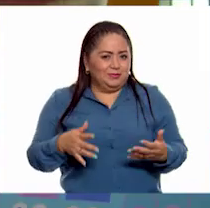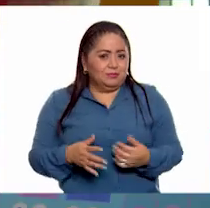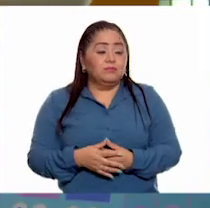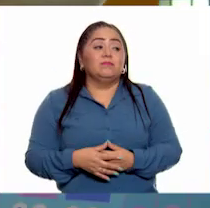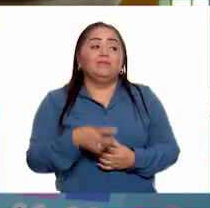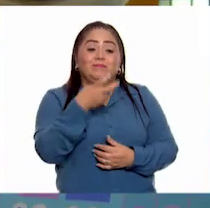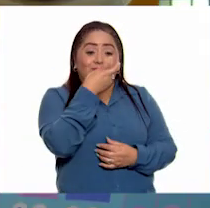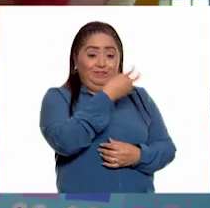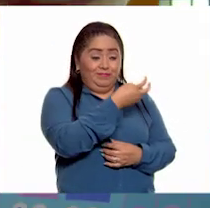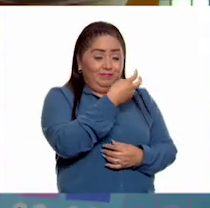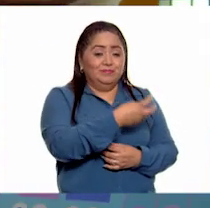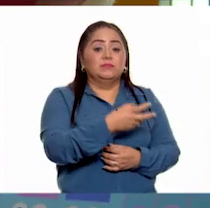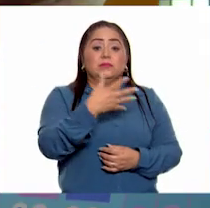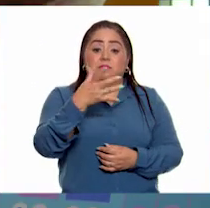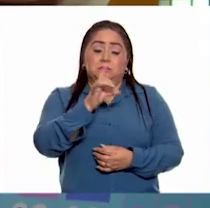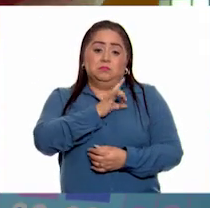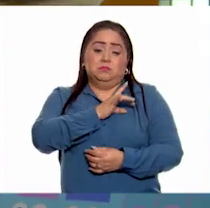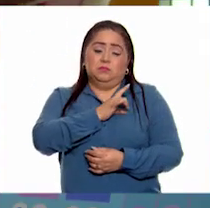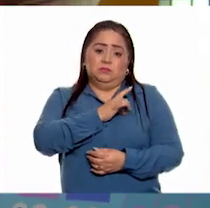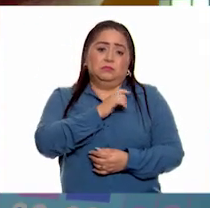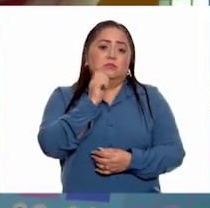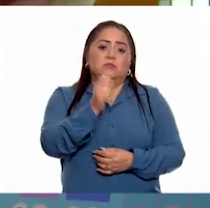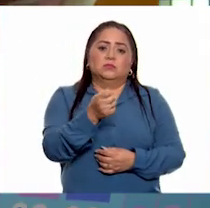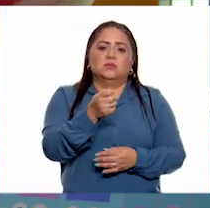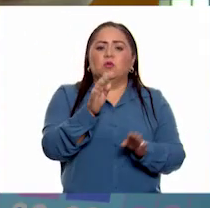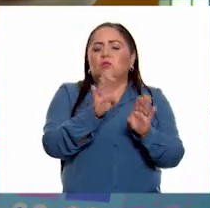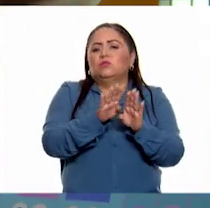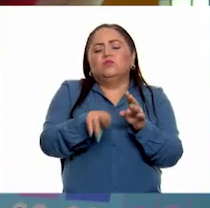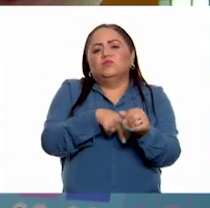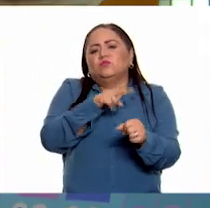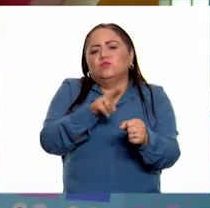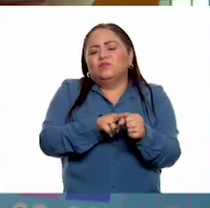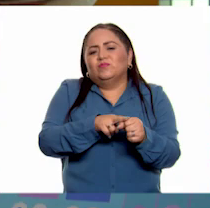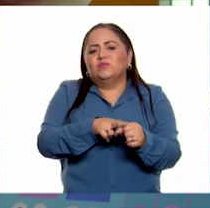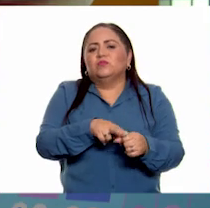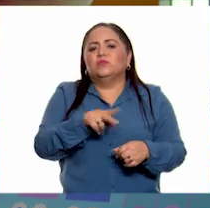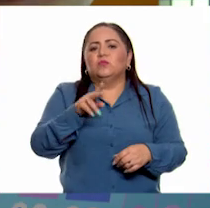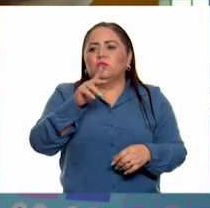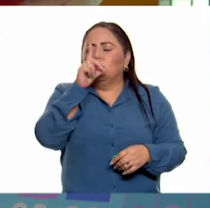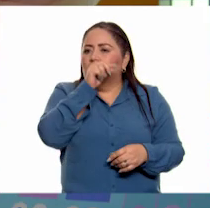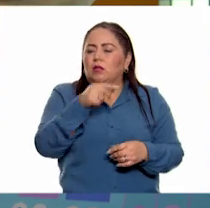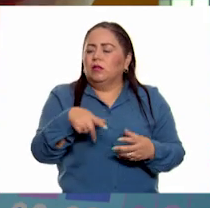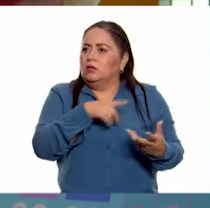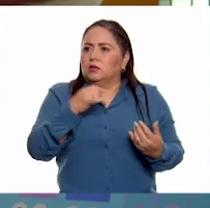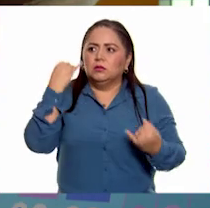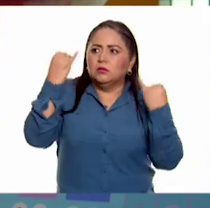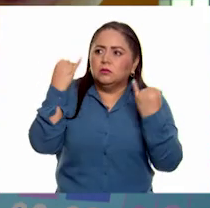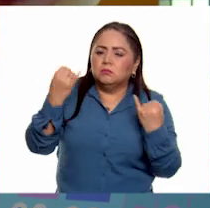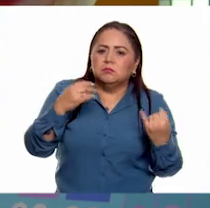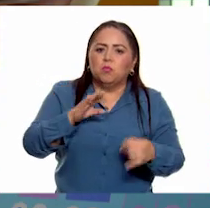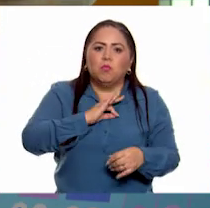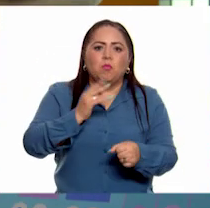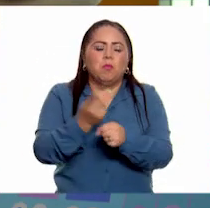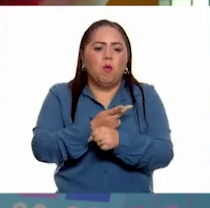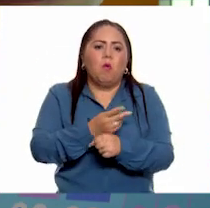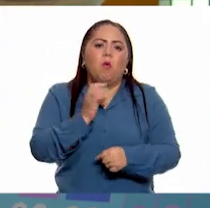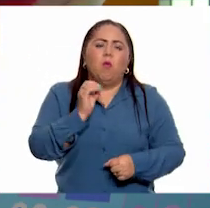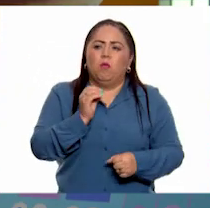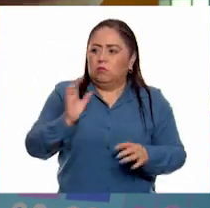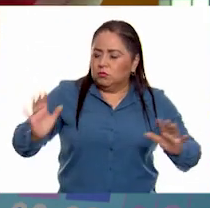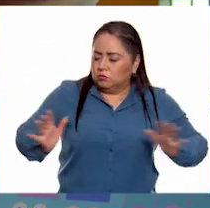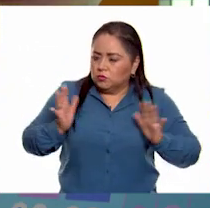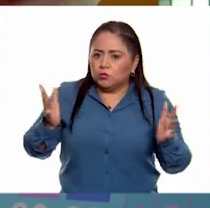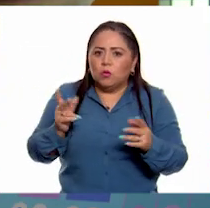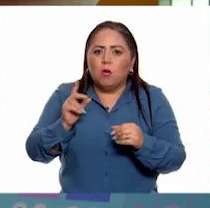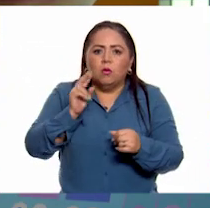Así es, Alan. Tener miedo es reaccionar a esas situaciones, ya sea por adelantado, porque ya sabemos que algo puede pasar, o cuando